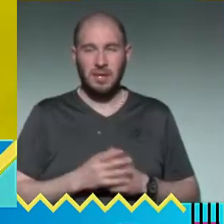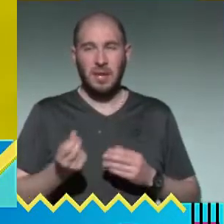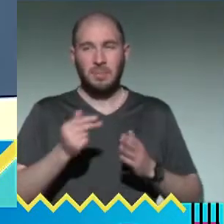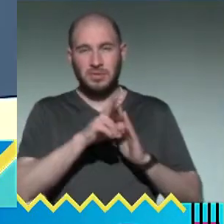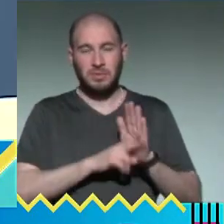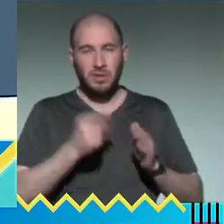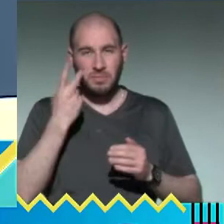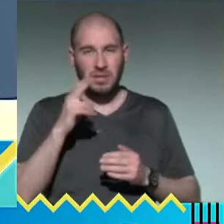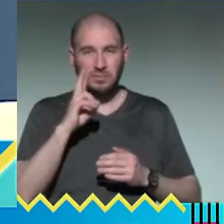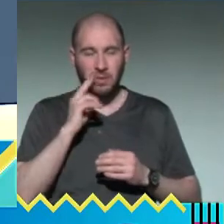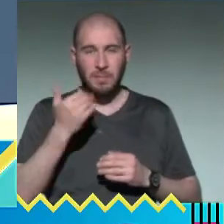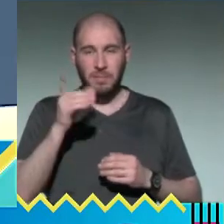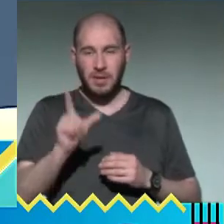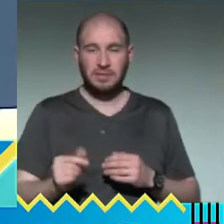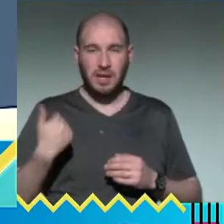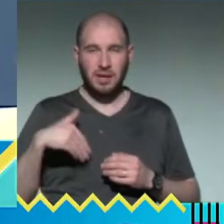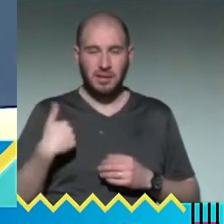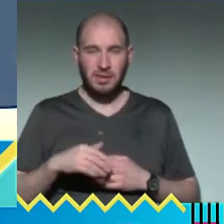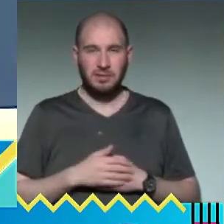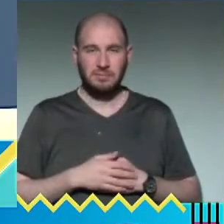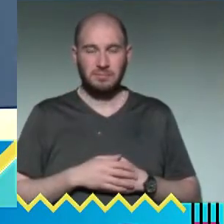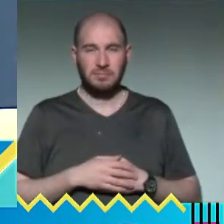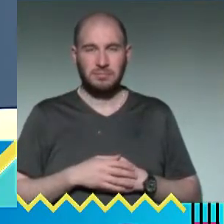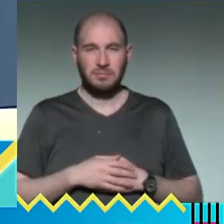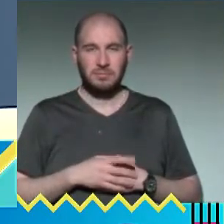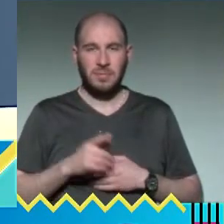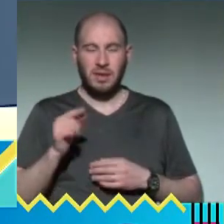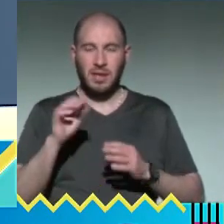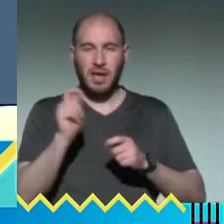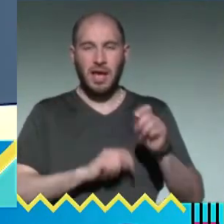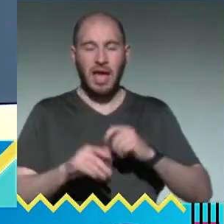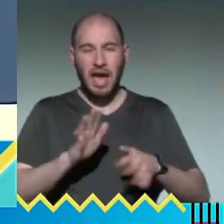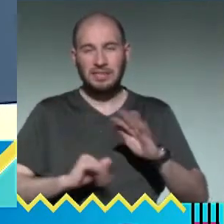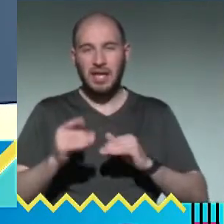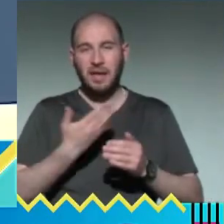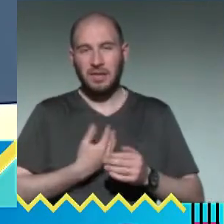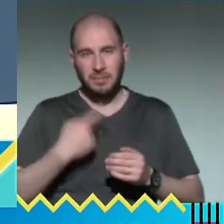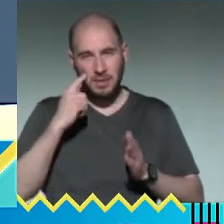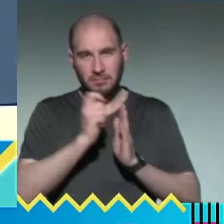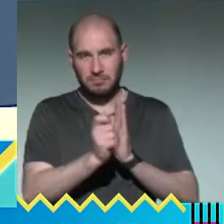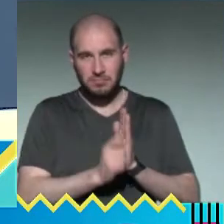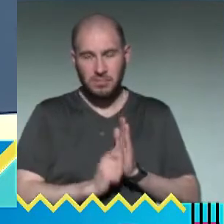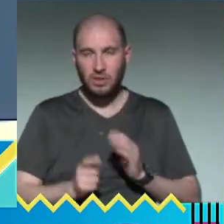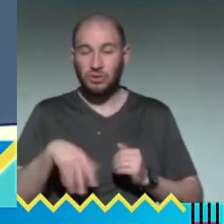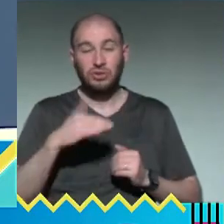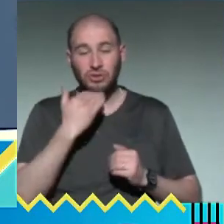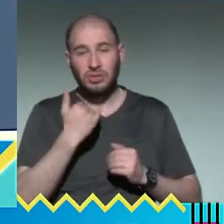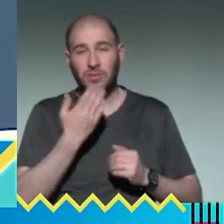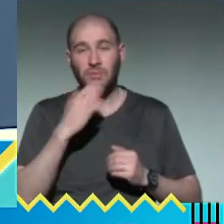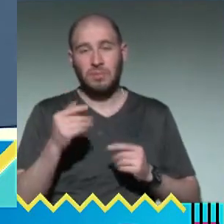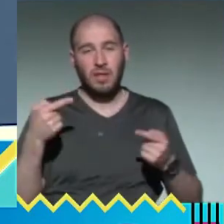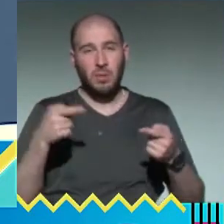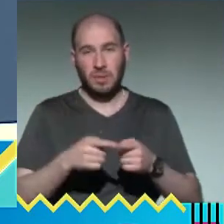presupuesto 2019 de la República Argentina está elaborado por el Fondo Monetario y aún así no sabemos si vamos a poder cumplir con